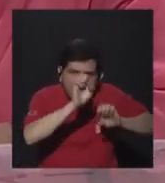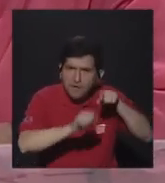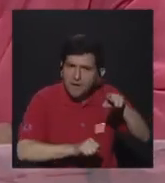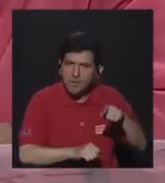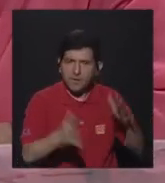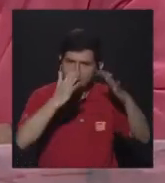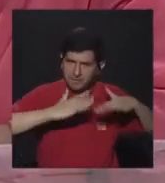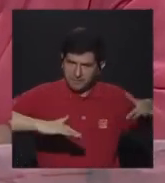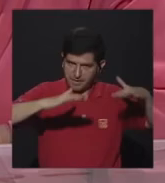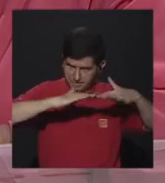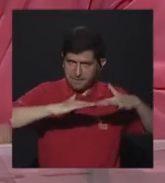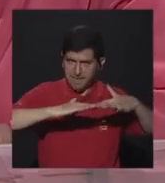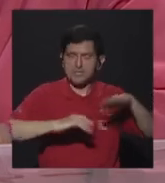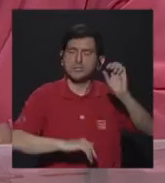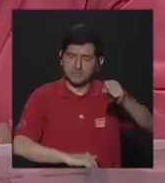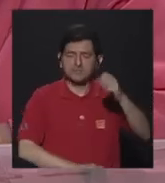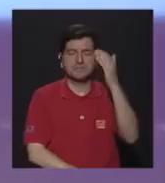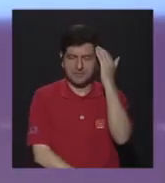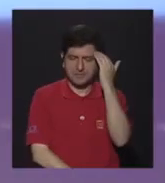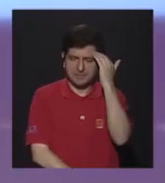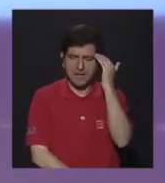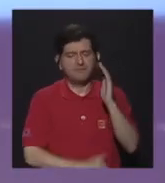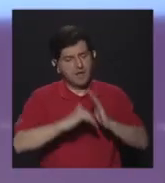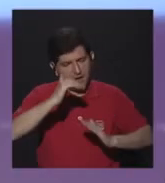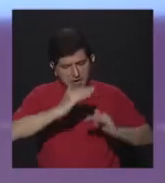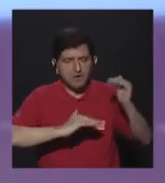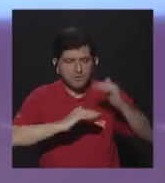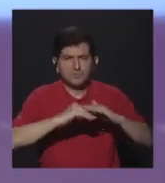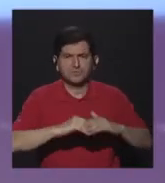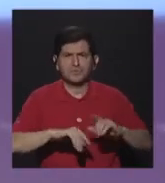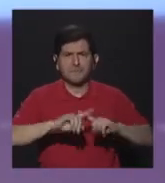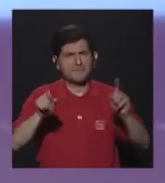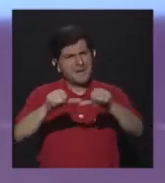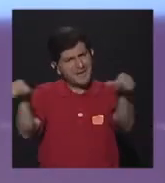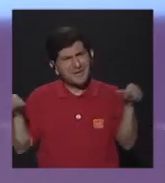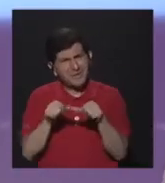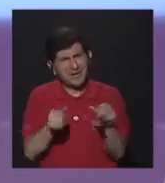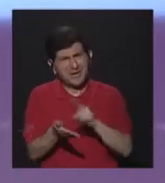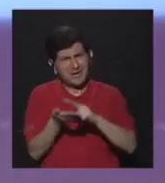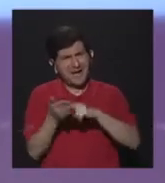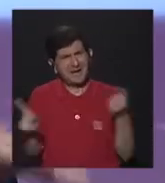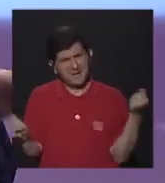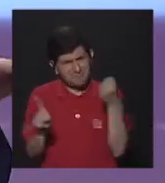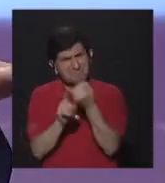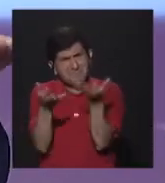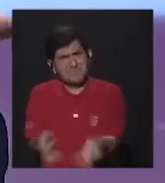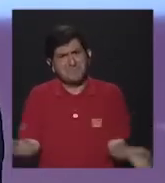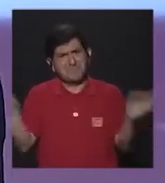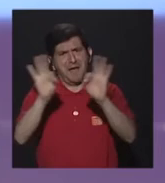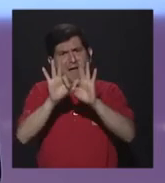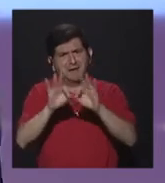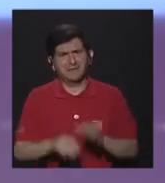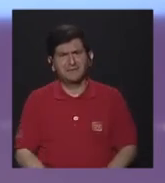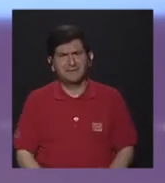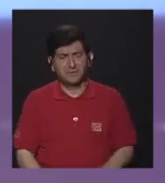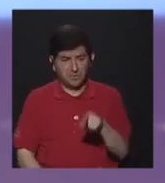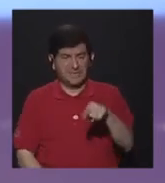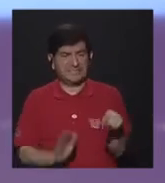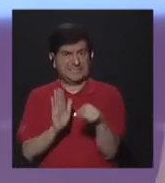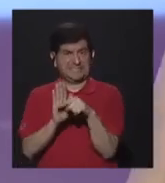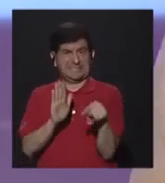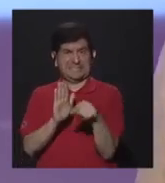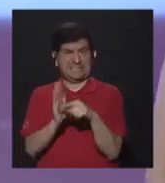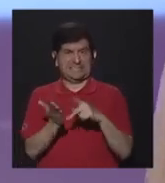aspecto ambiental o sea considerando una construcción y un área verde con un impacto importante que suma muchos puntos negativos